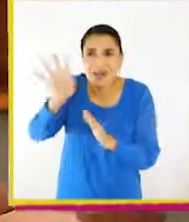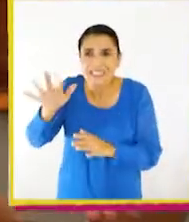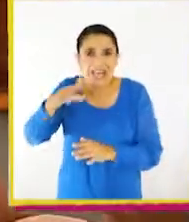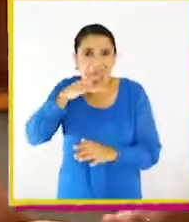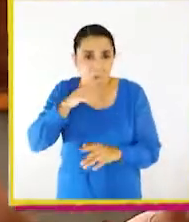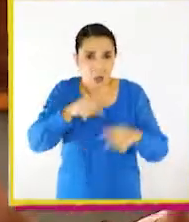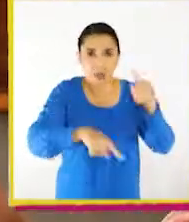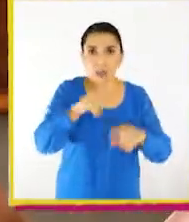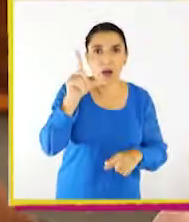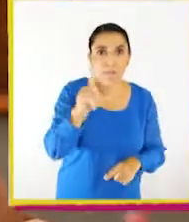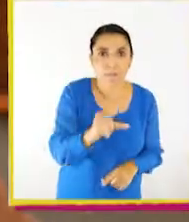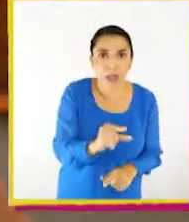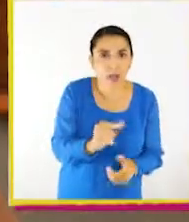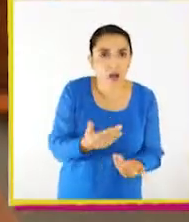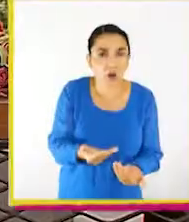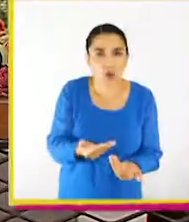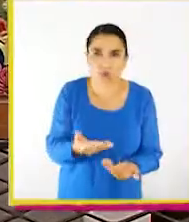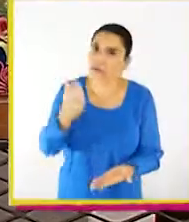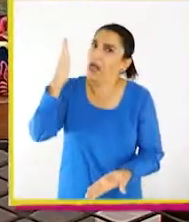agua que tierra.